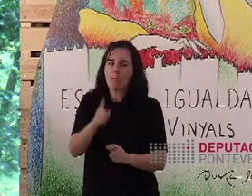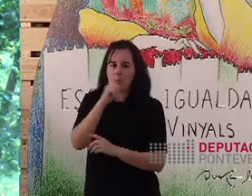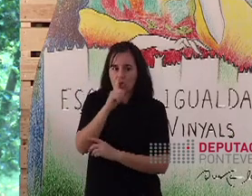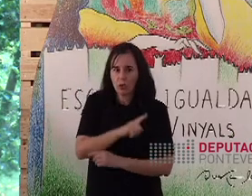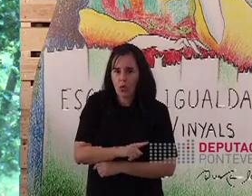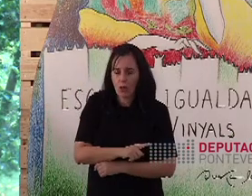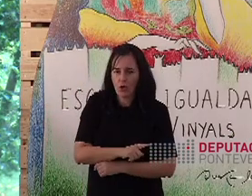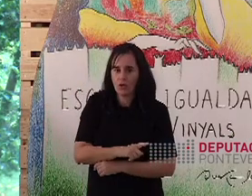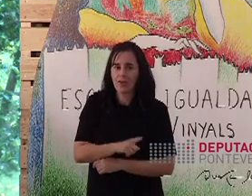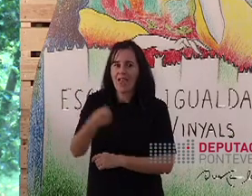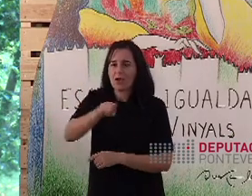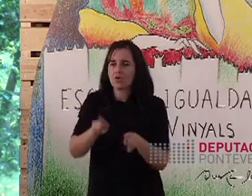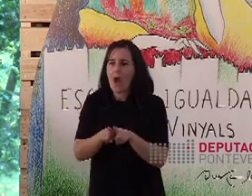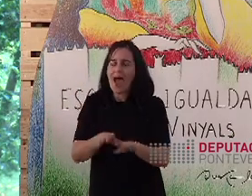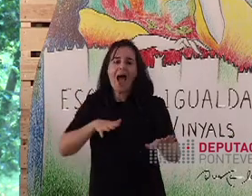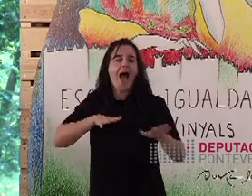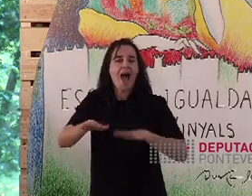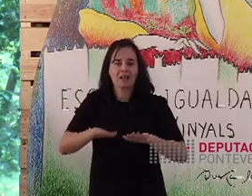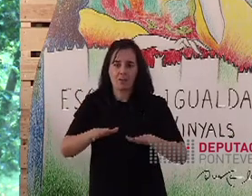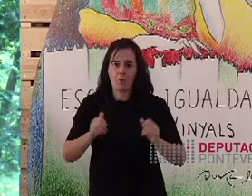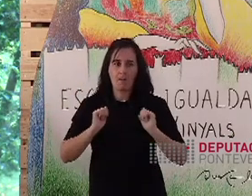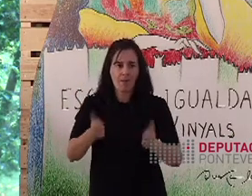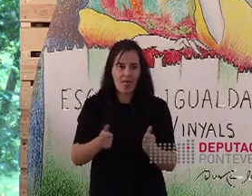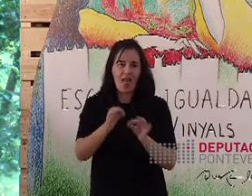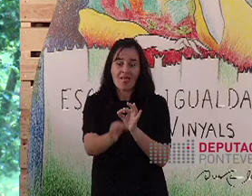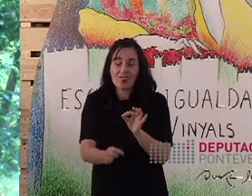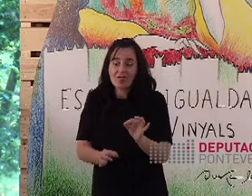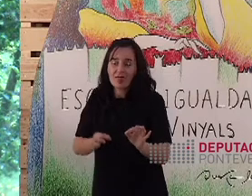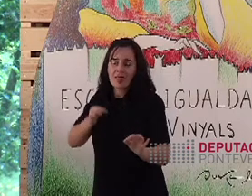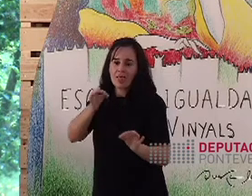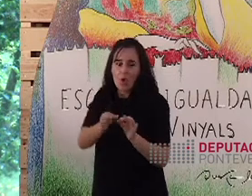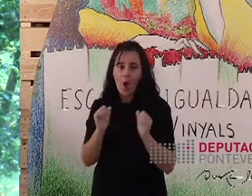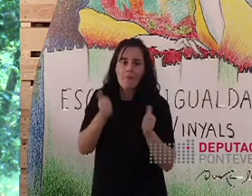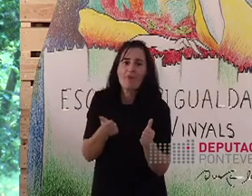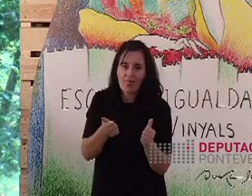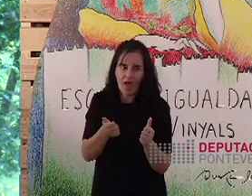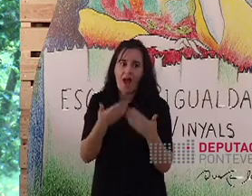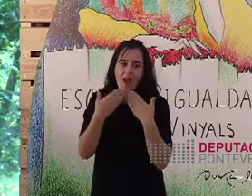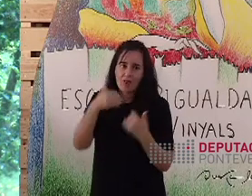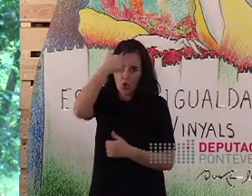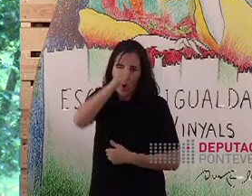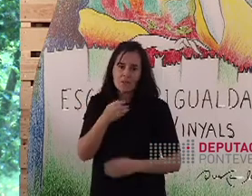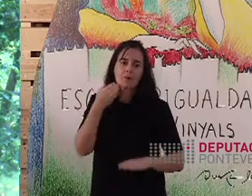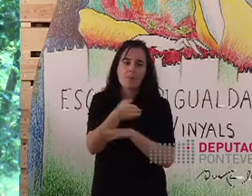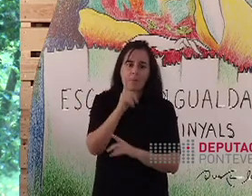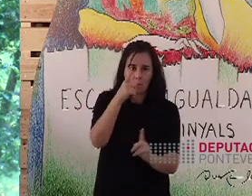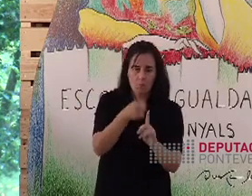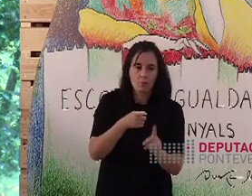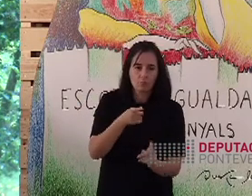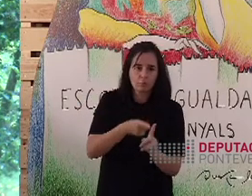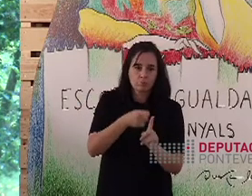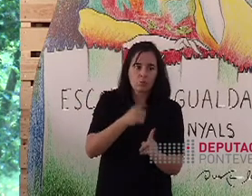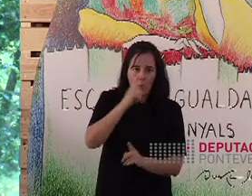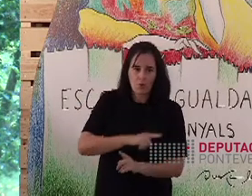que accionan, activan, non? Ese círculo que fan posible que se poña a disposición deles os corpos